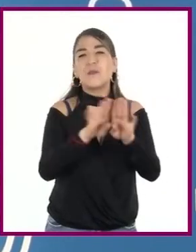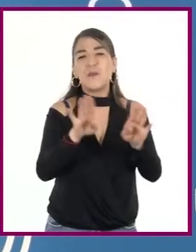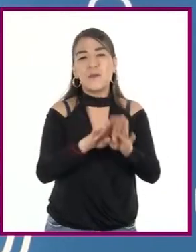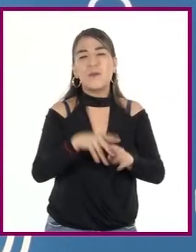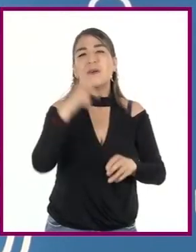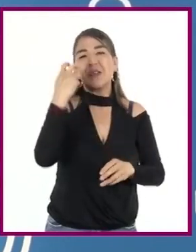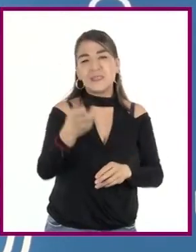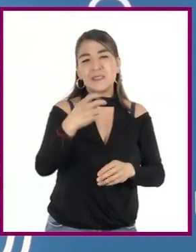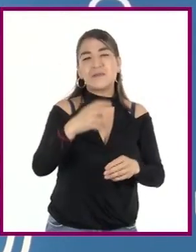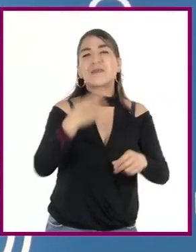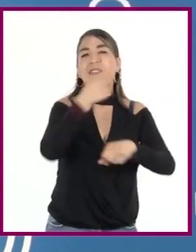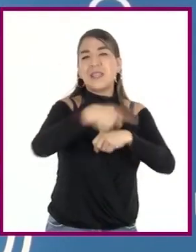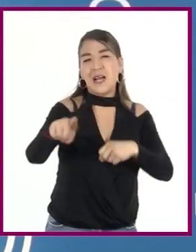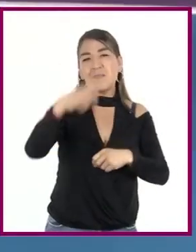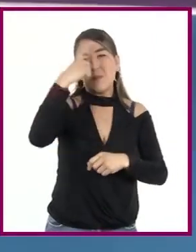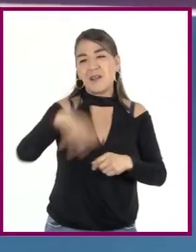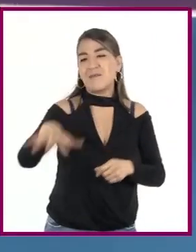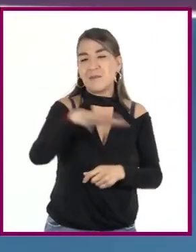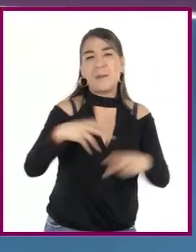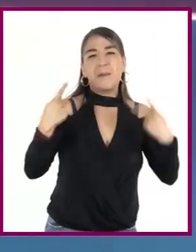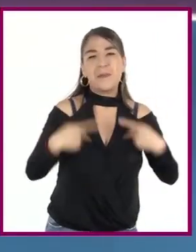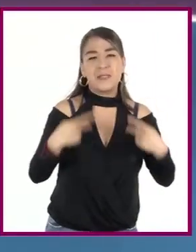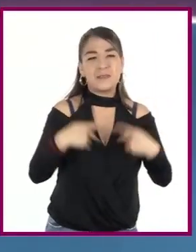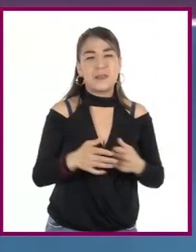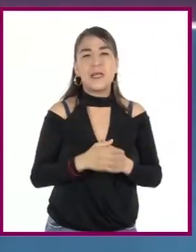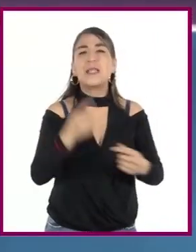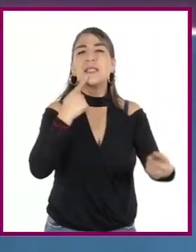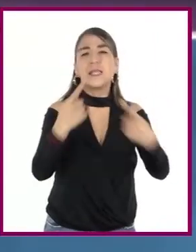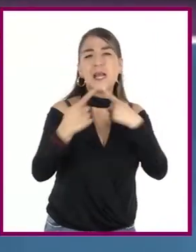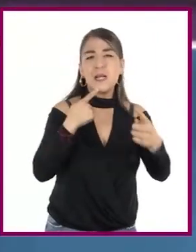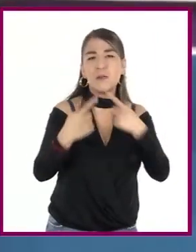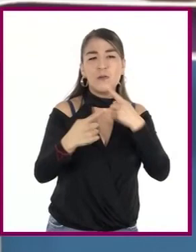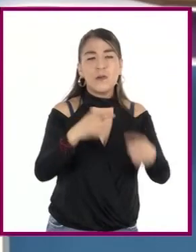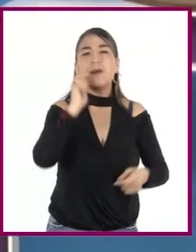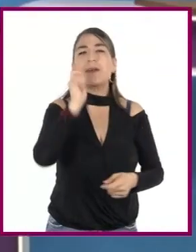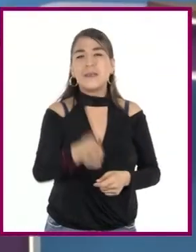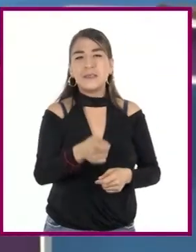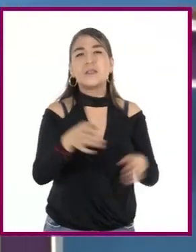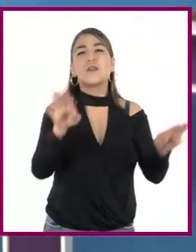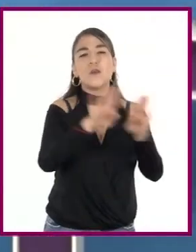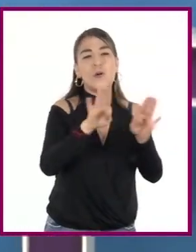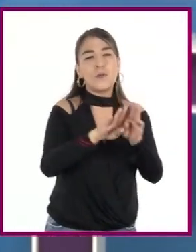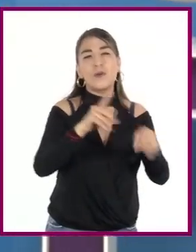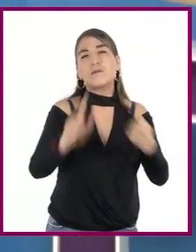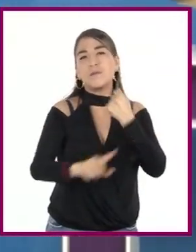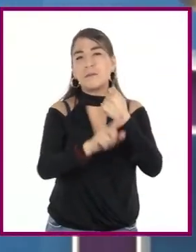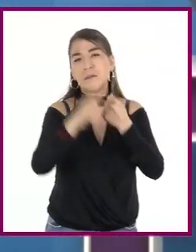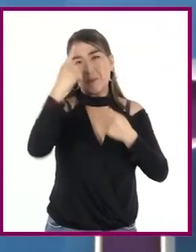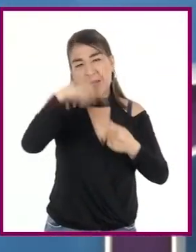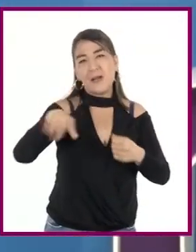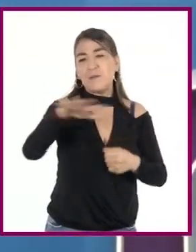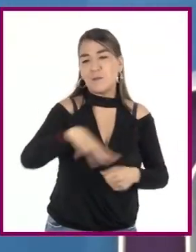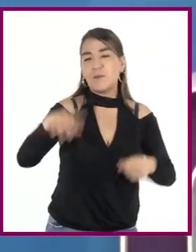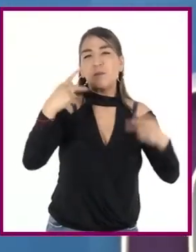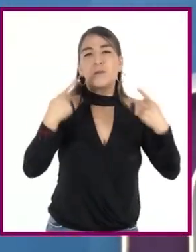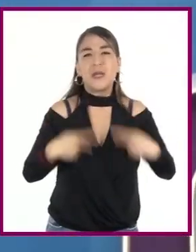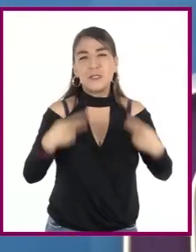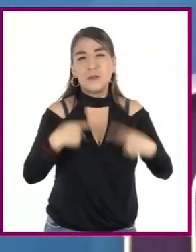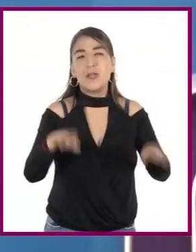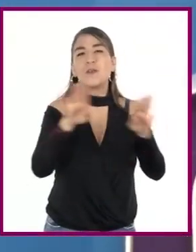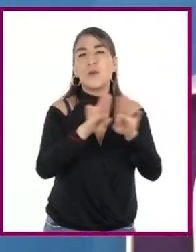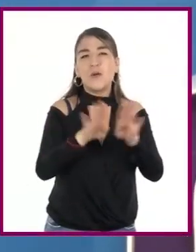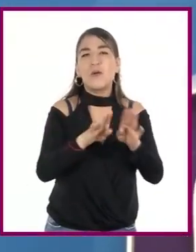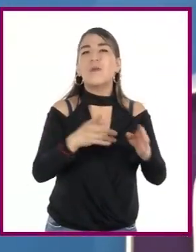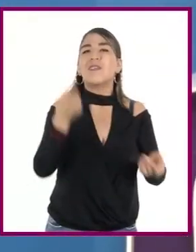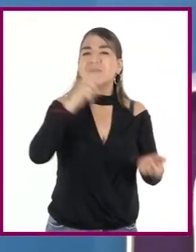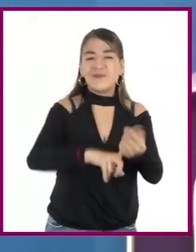de los involucrados en ellos. El diálogo es la capacidad de los seres humanos que está presente a